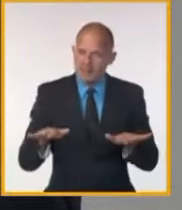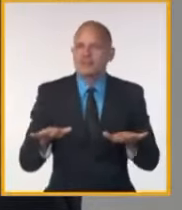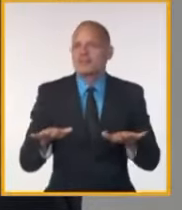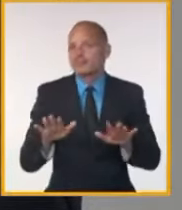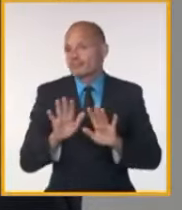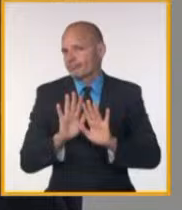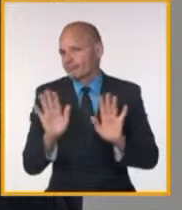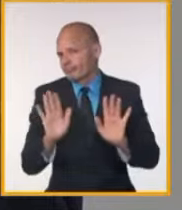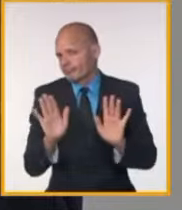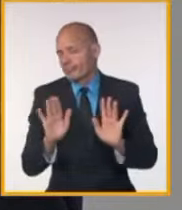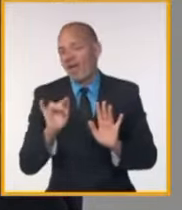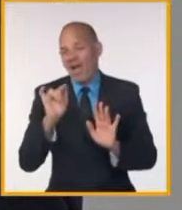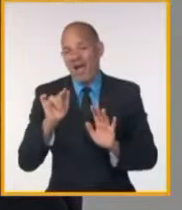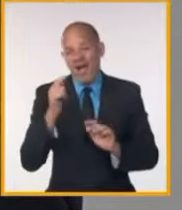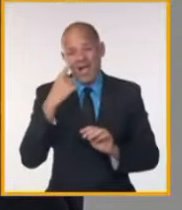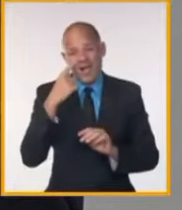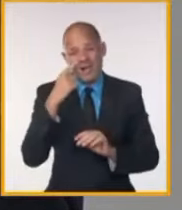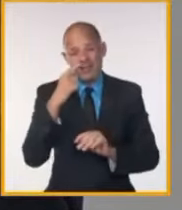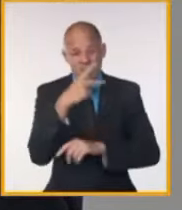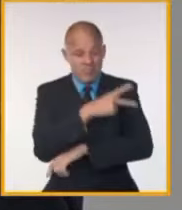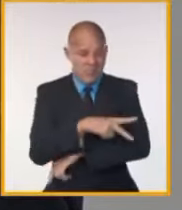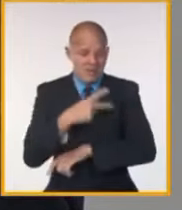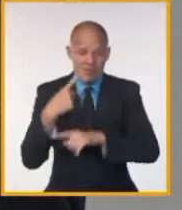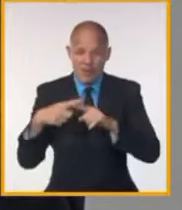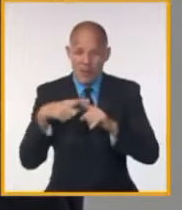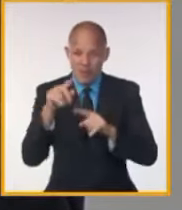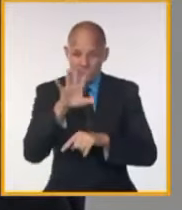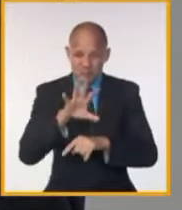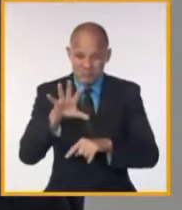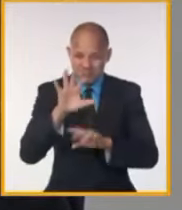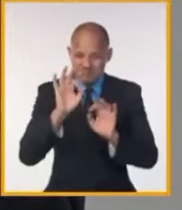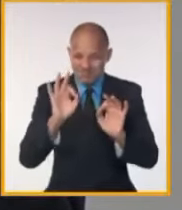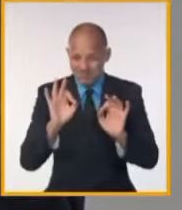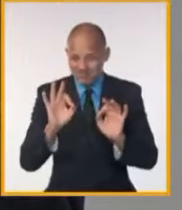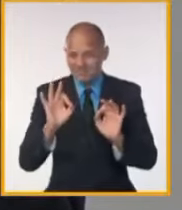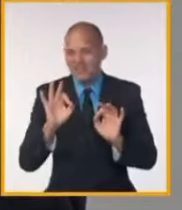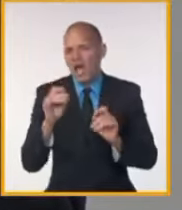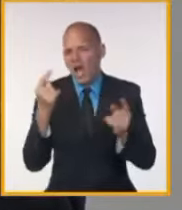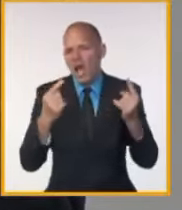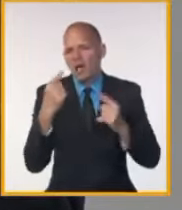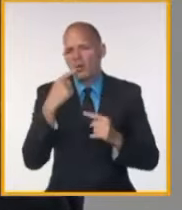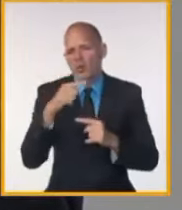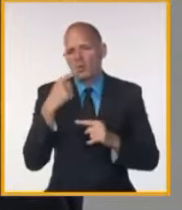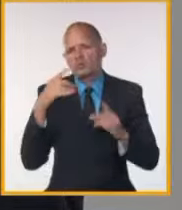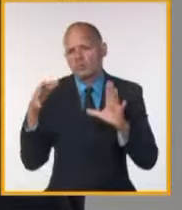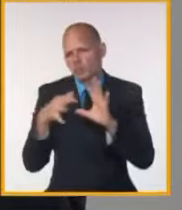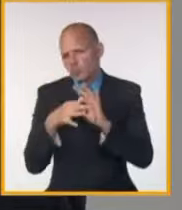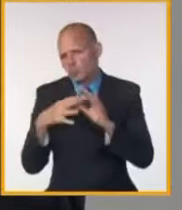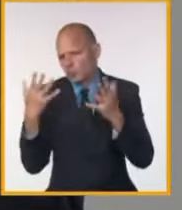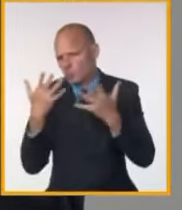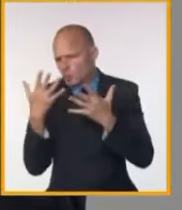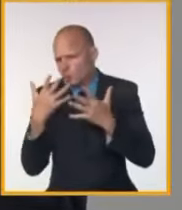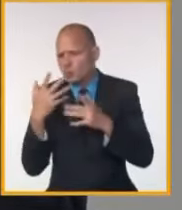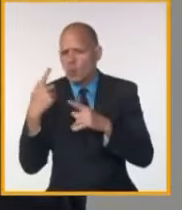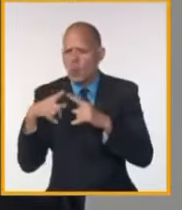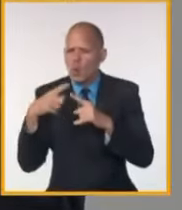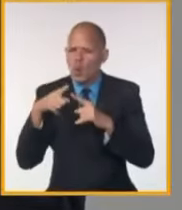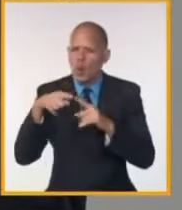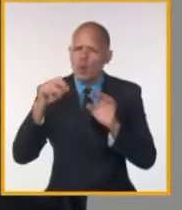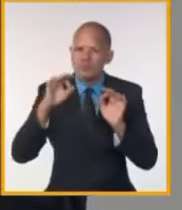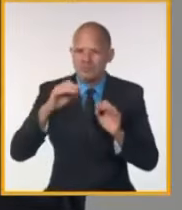íntimamente relacionado con Estados Unidos por su relaciones económicas políticas militares como los emiratos Arabia